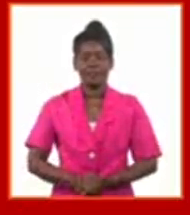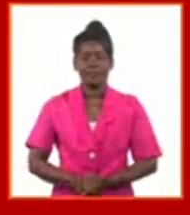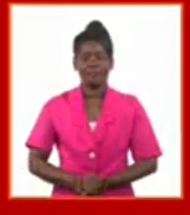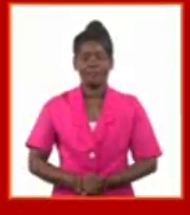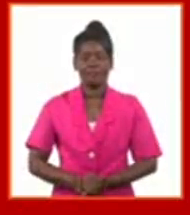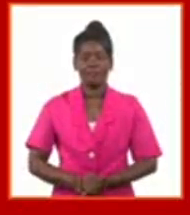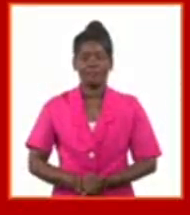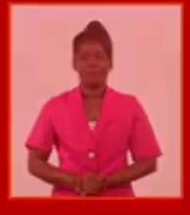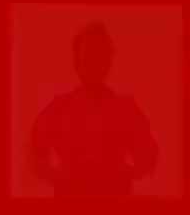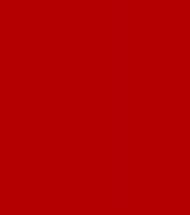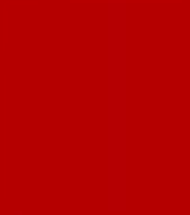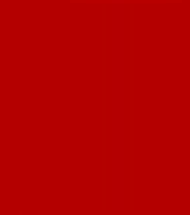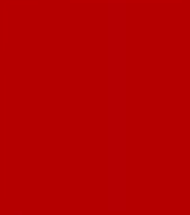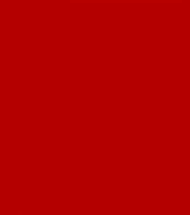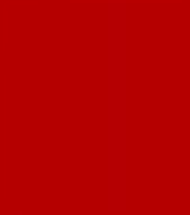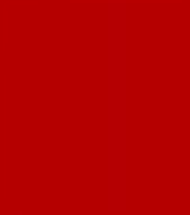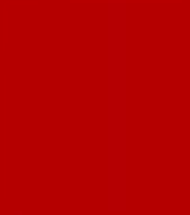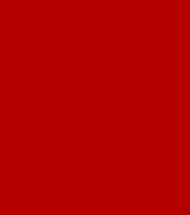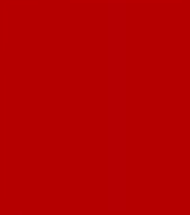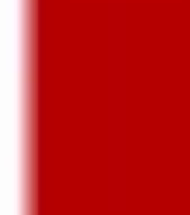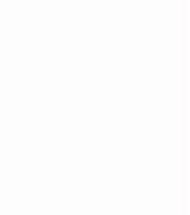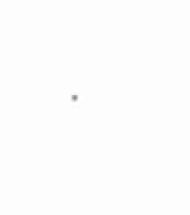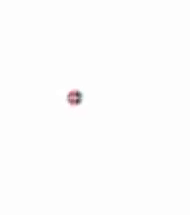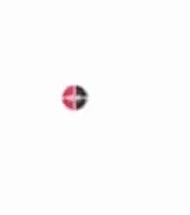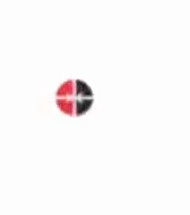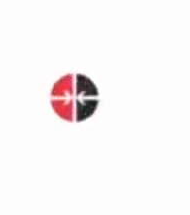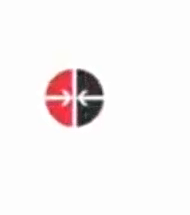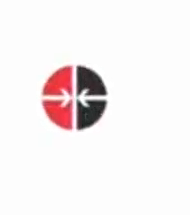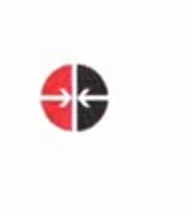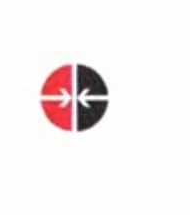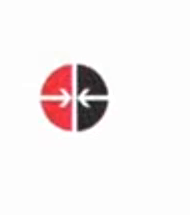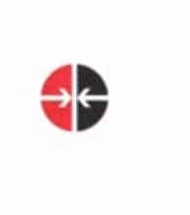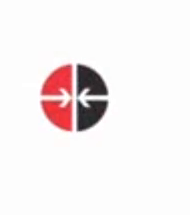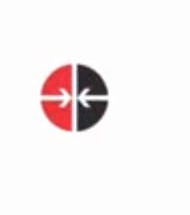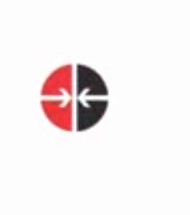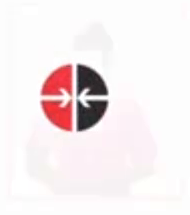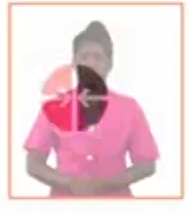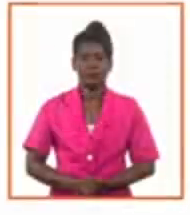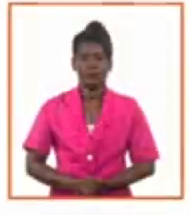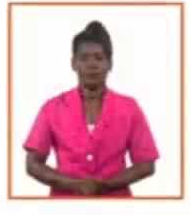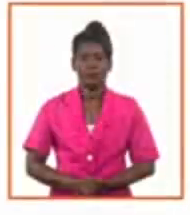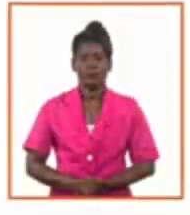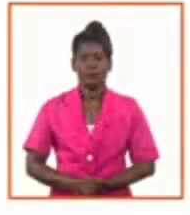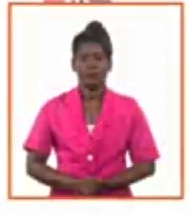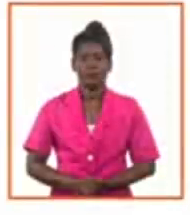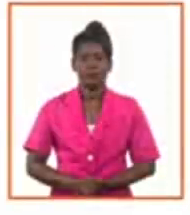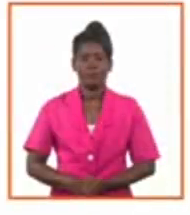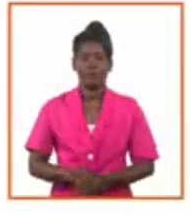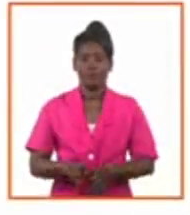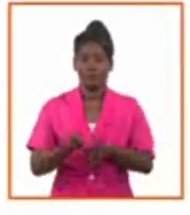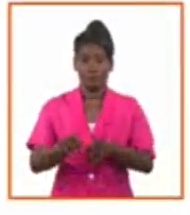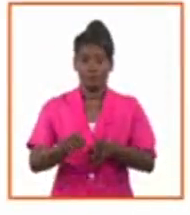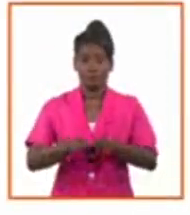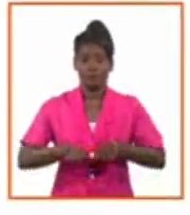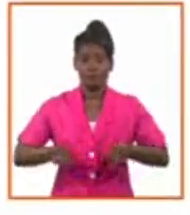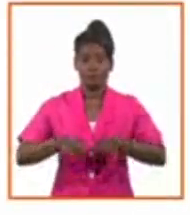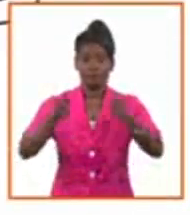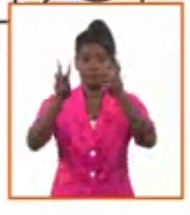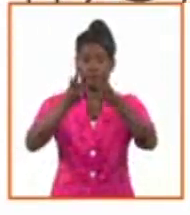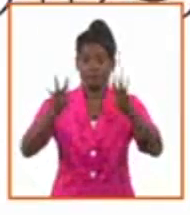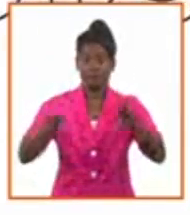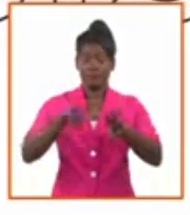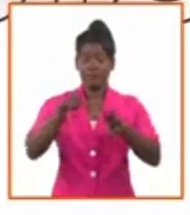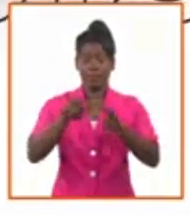A la alcance de un clic o en la pantalla de tu móvil.